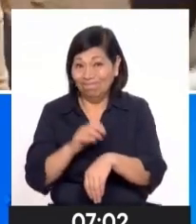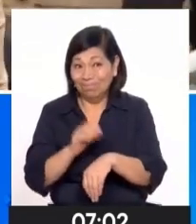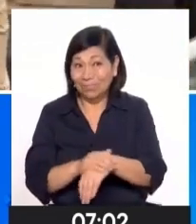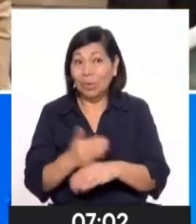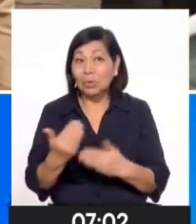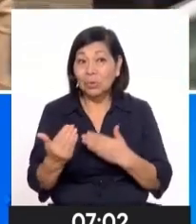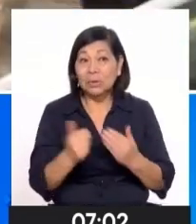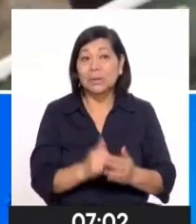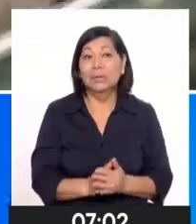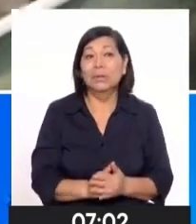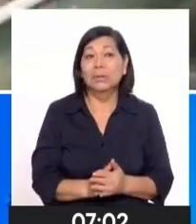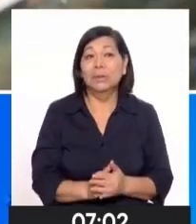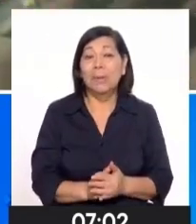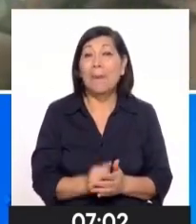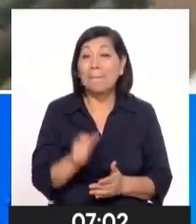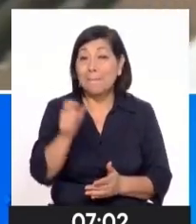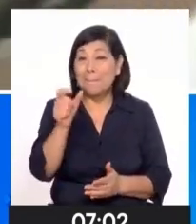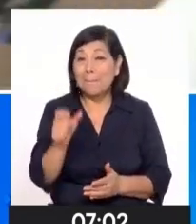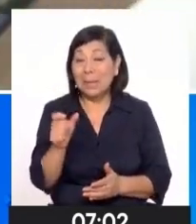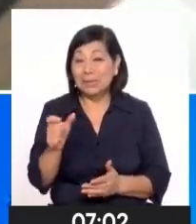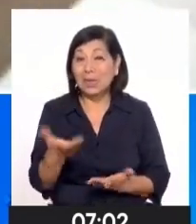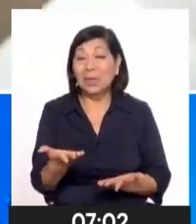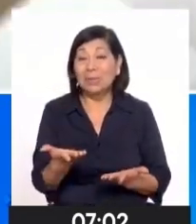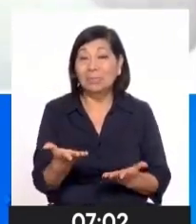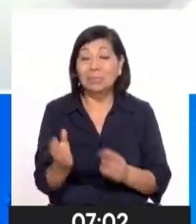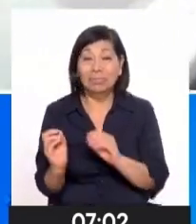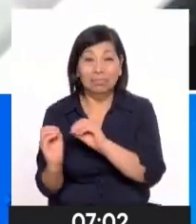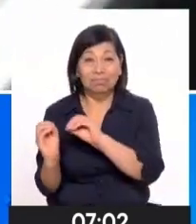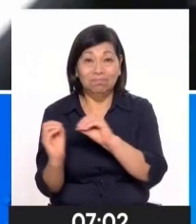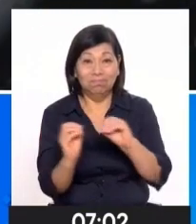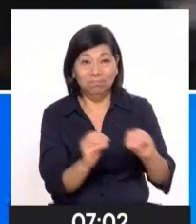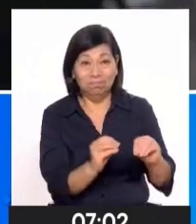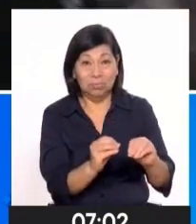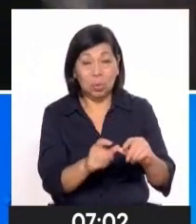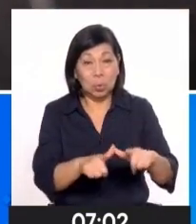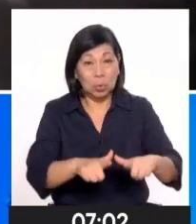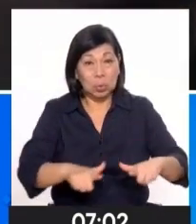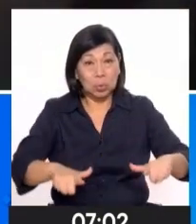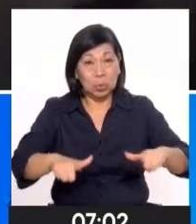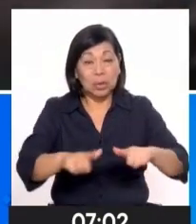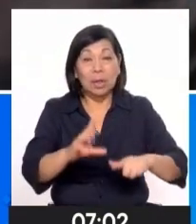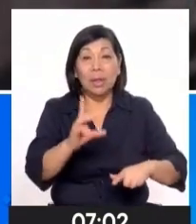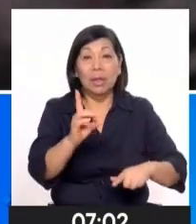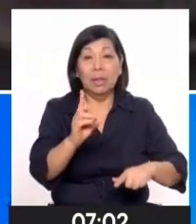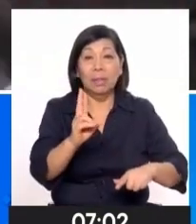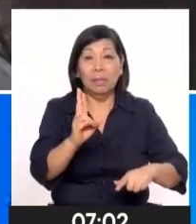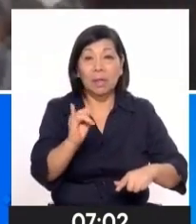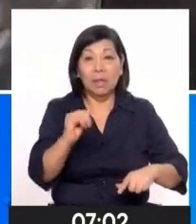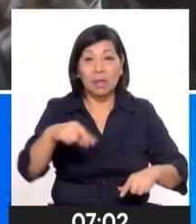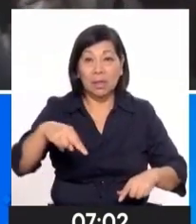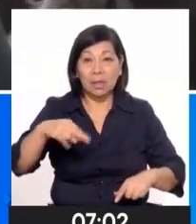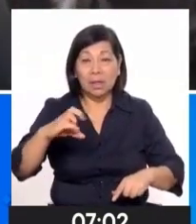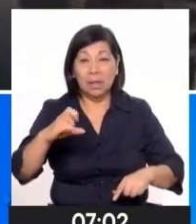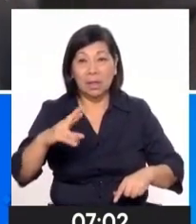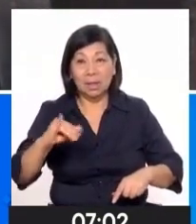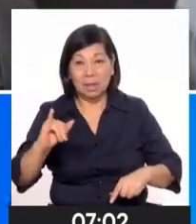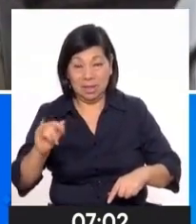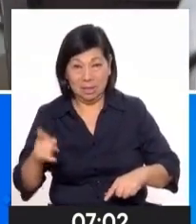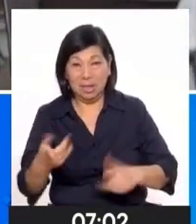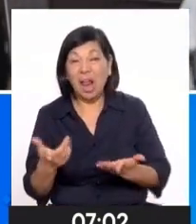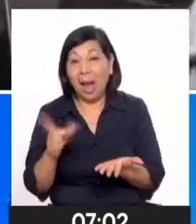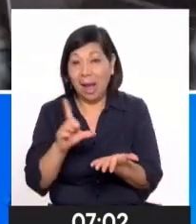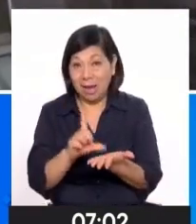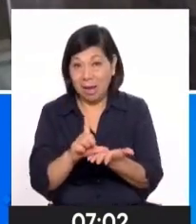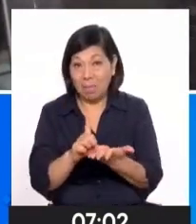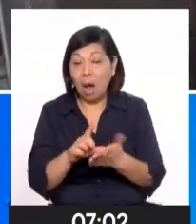en simultáneo, los intervenidos van a ser llevados a la sede central de la Dirincri de la Avenida España, donde